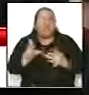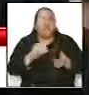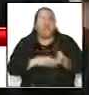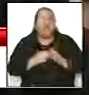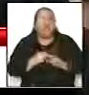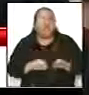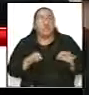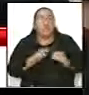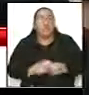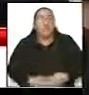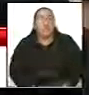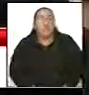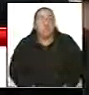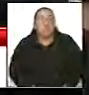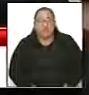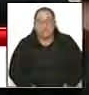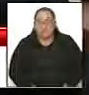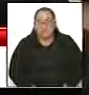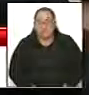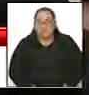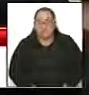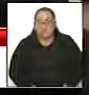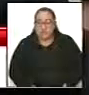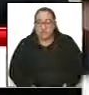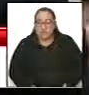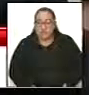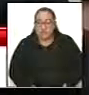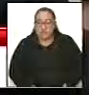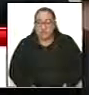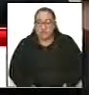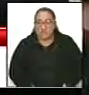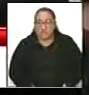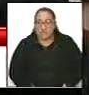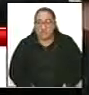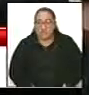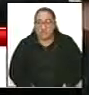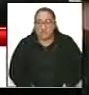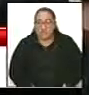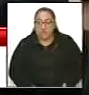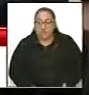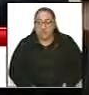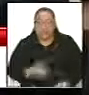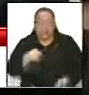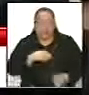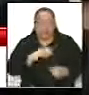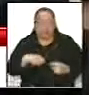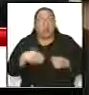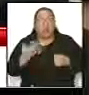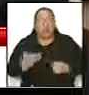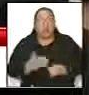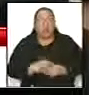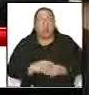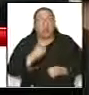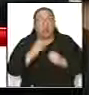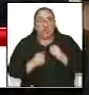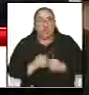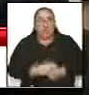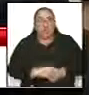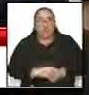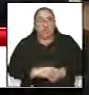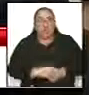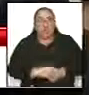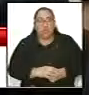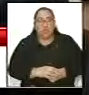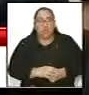no solamente de la PCM, sino de todo el Estado, de que podamos nosotros resolver este